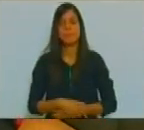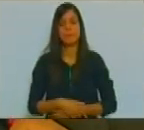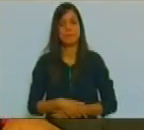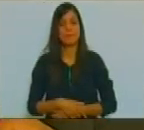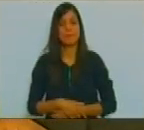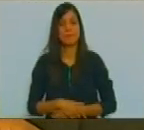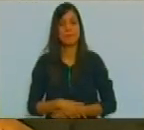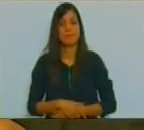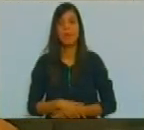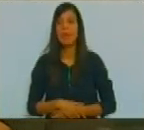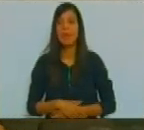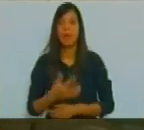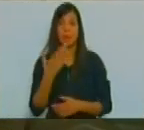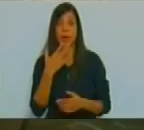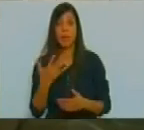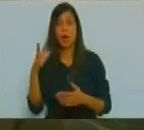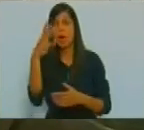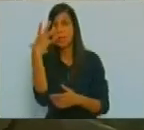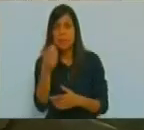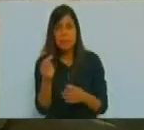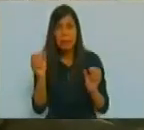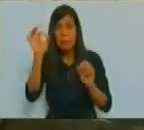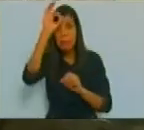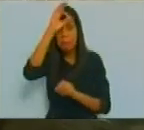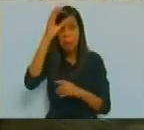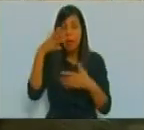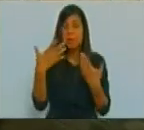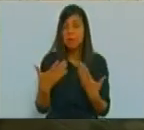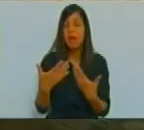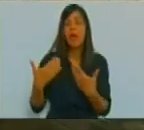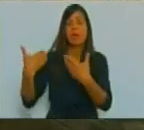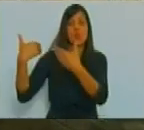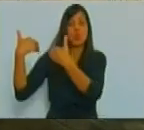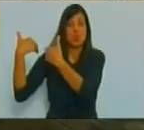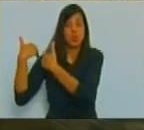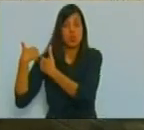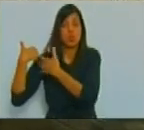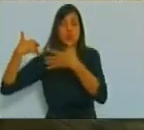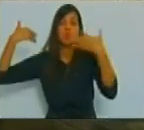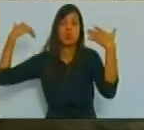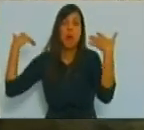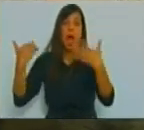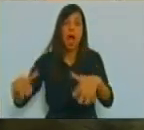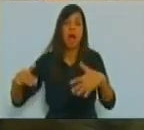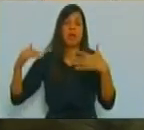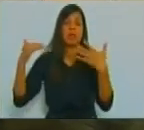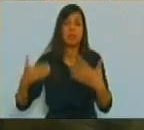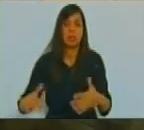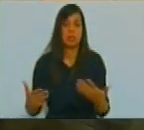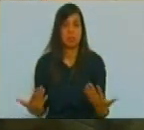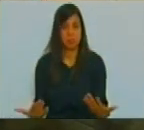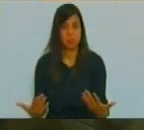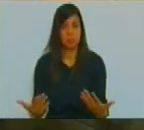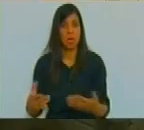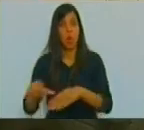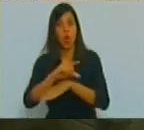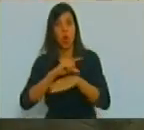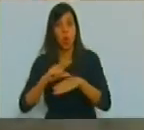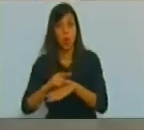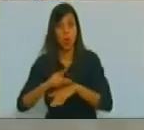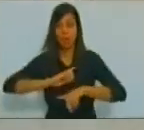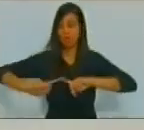si no entendemos eso desde ahí desde la responsabilidad tan grande que tiene el ejecutivo de dictar